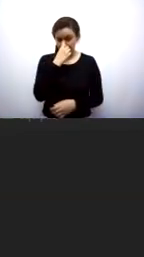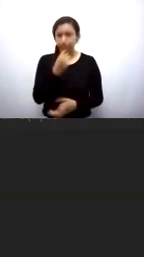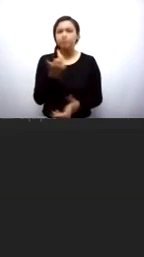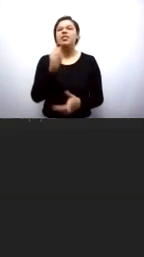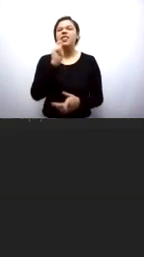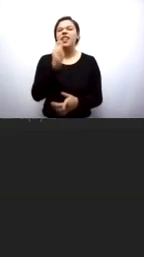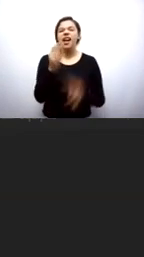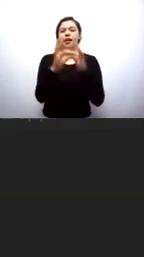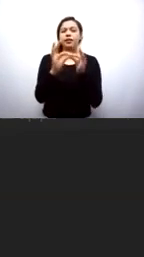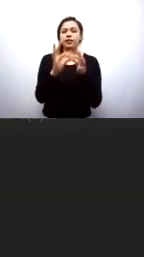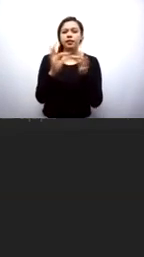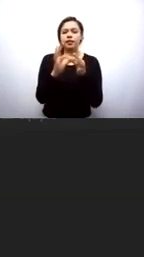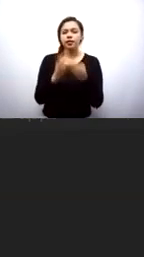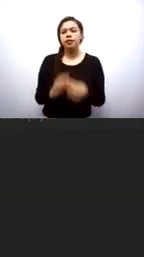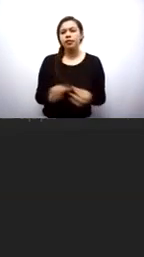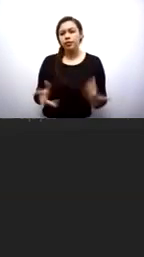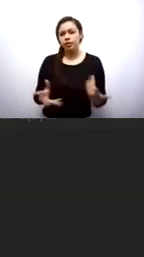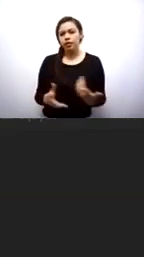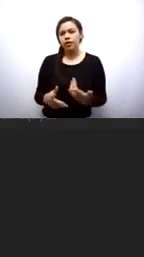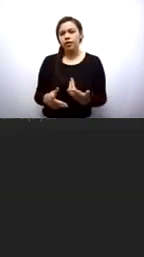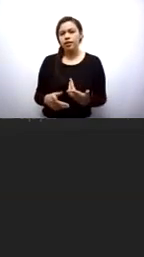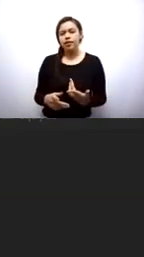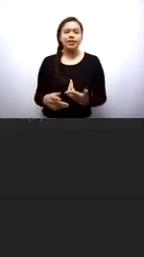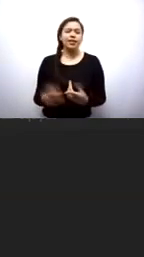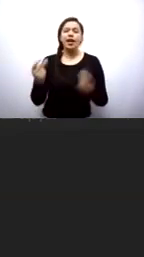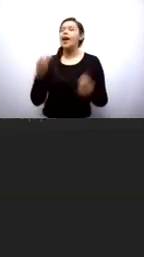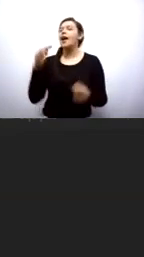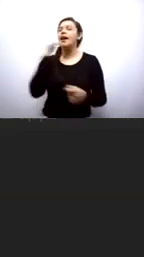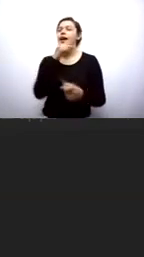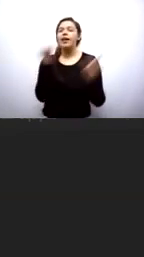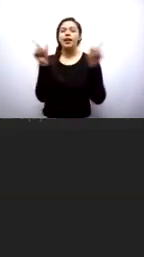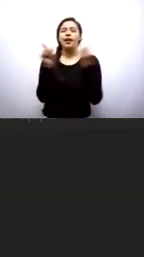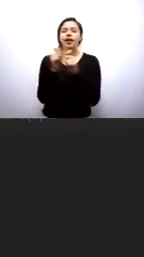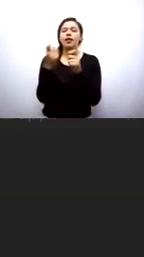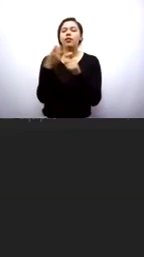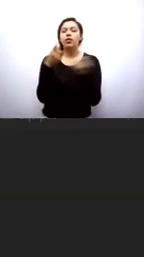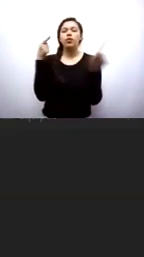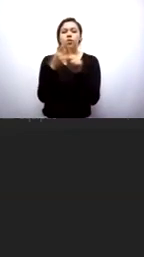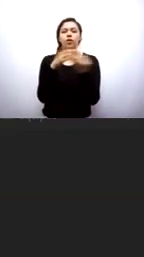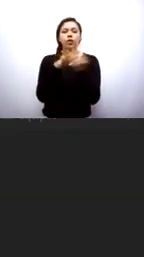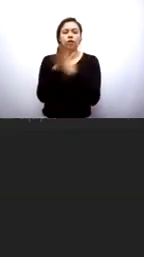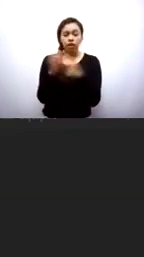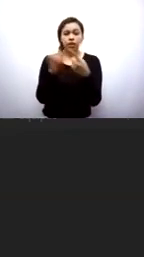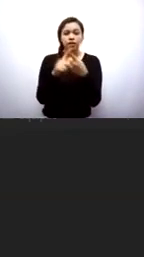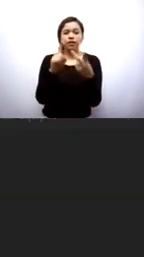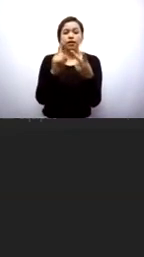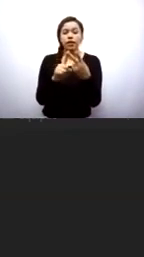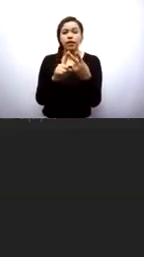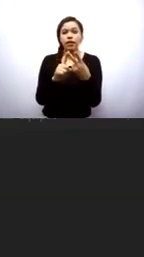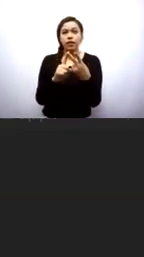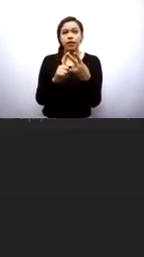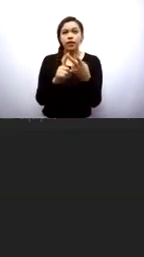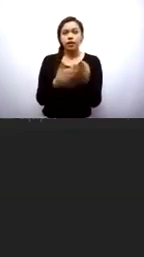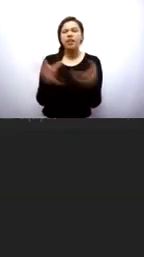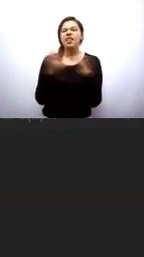descripción, pues es una breve síntesis de cuáles son los objetivos, que es básicamente la